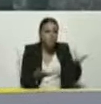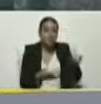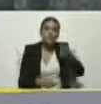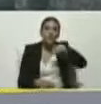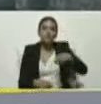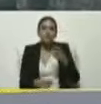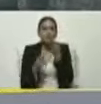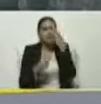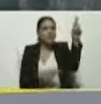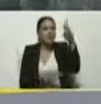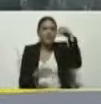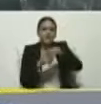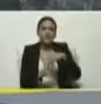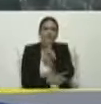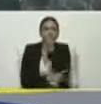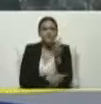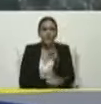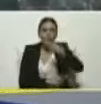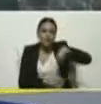Venezuela.